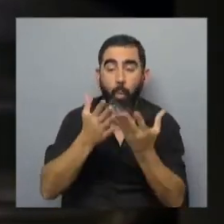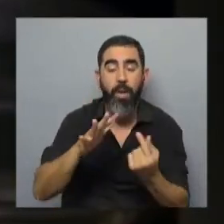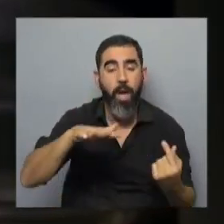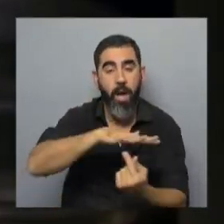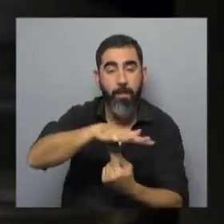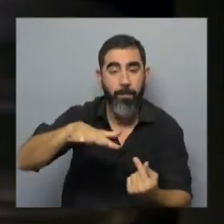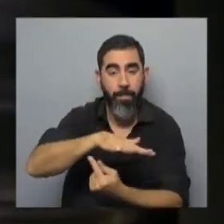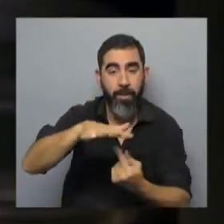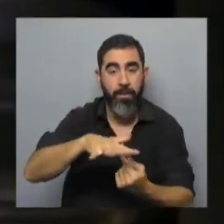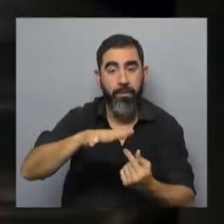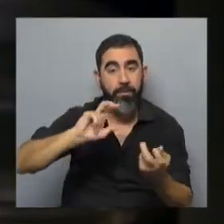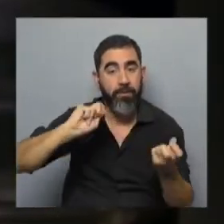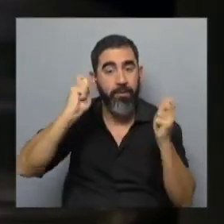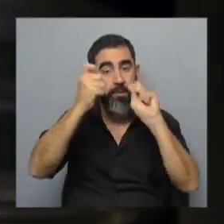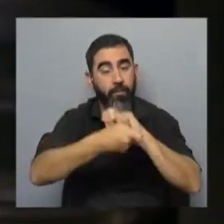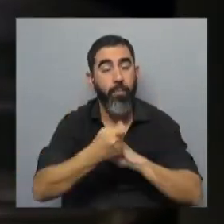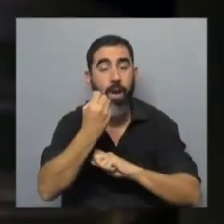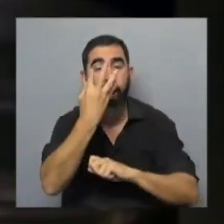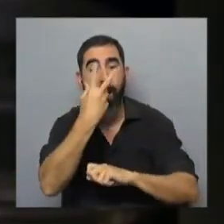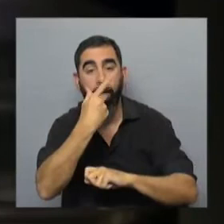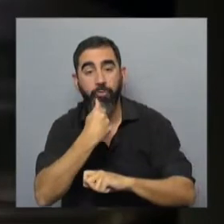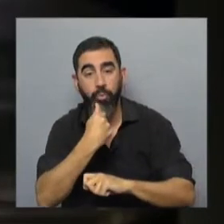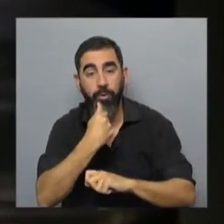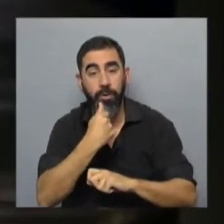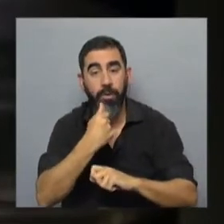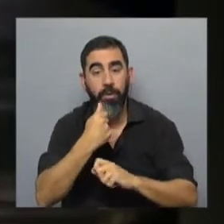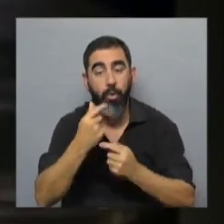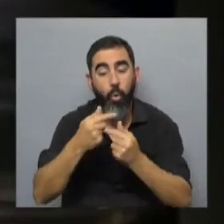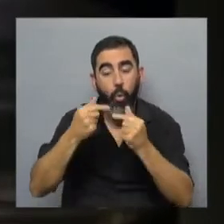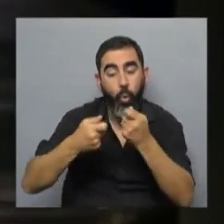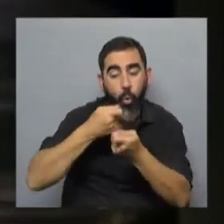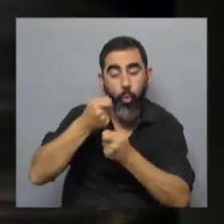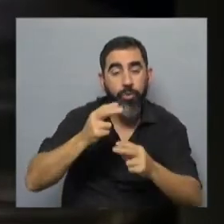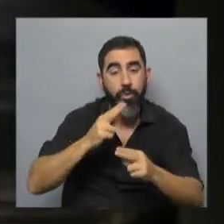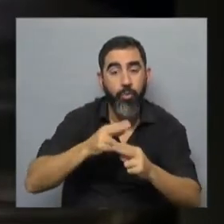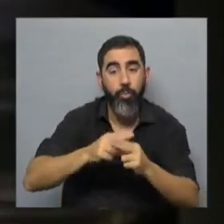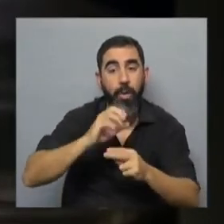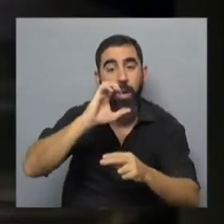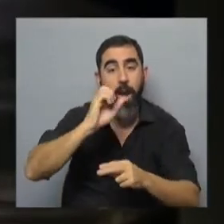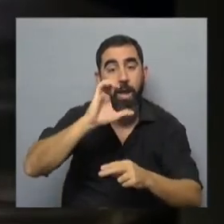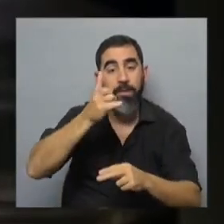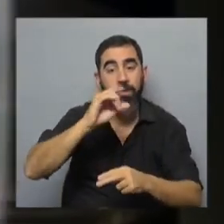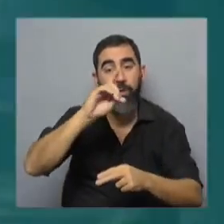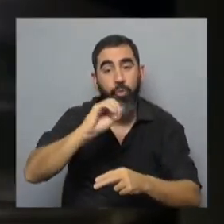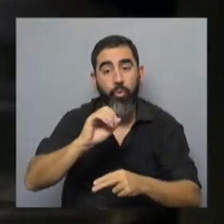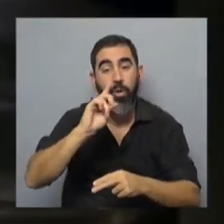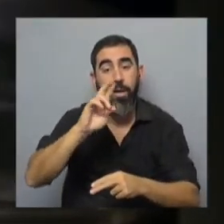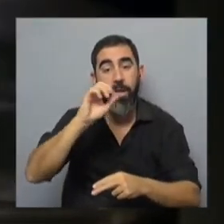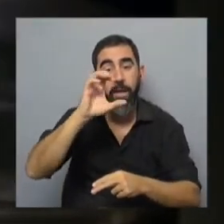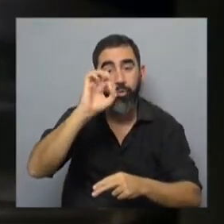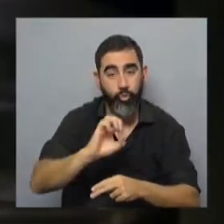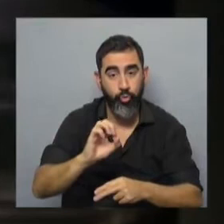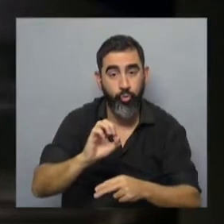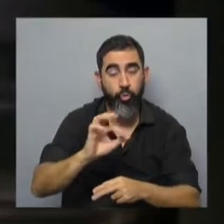ambiente, transformando los azúcares en unos compuestos llamados ácidos grasos de furano y